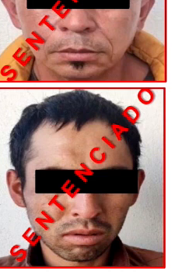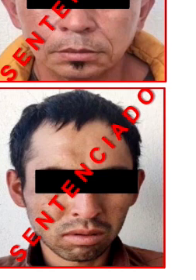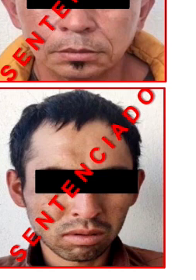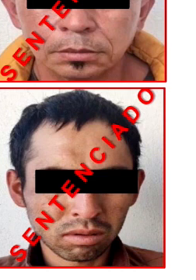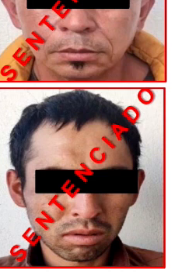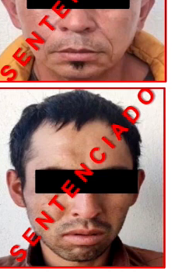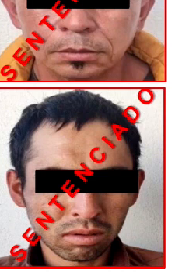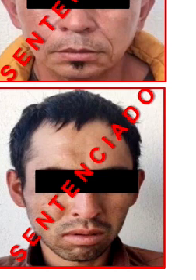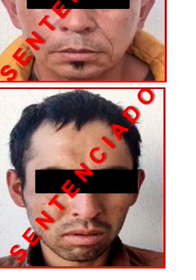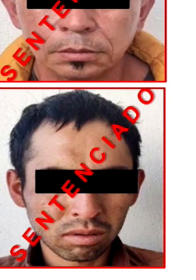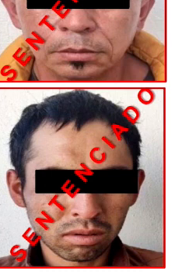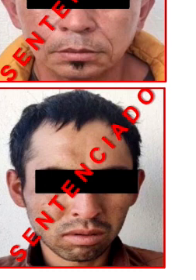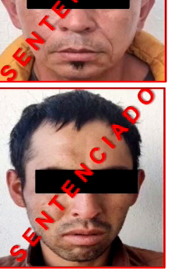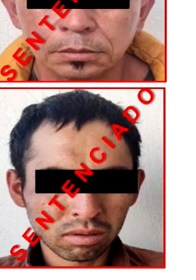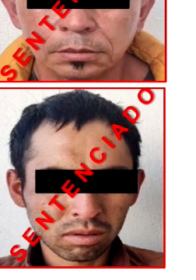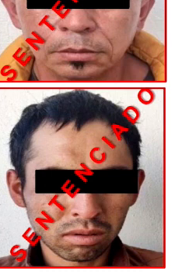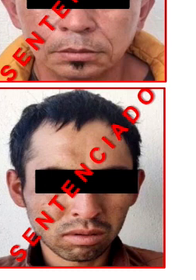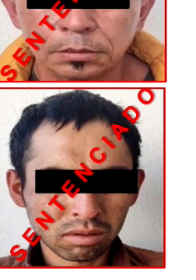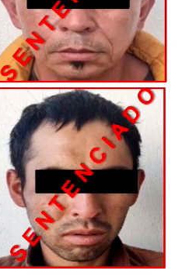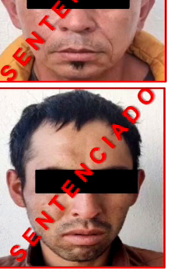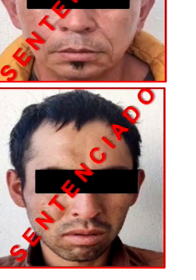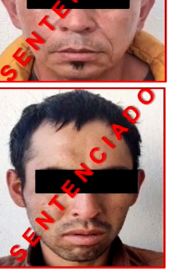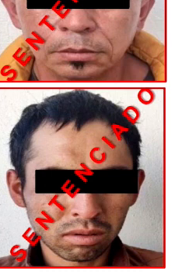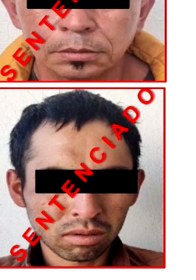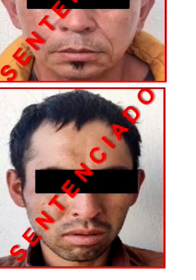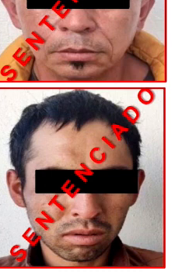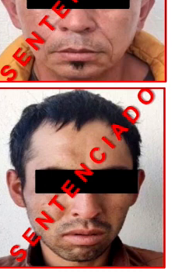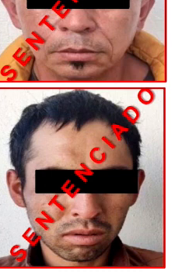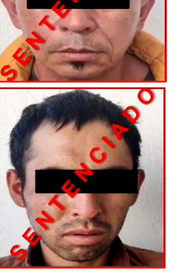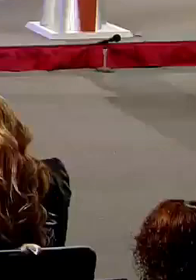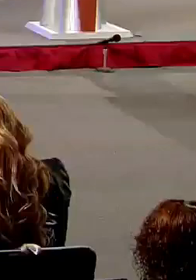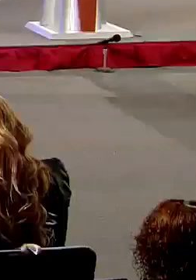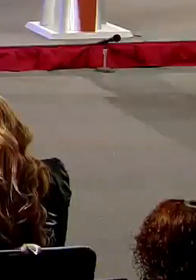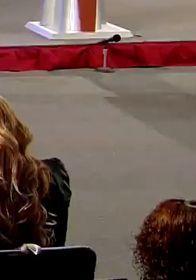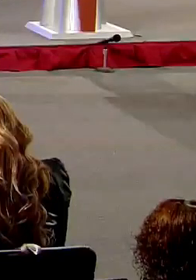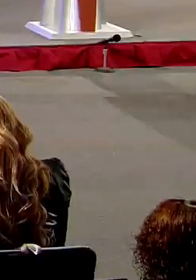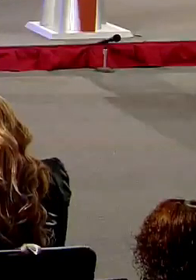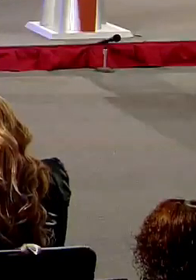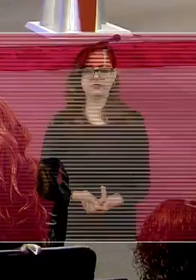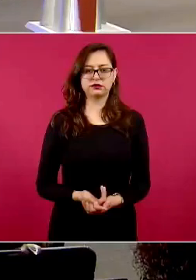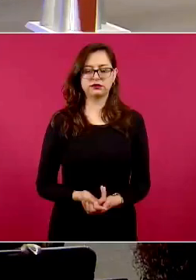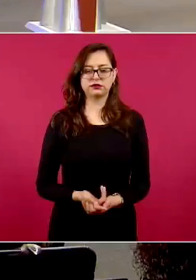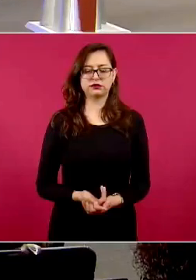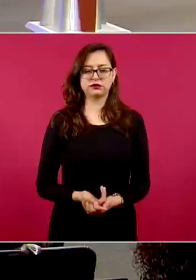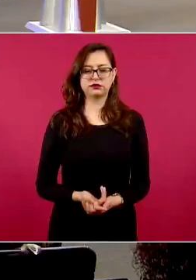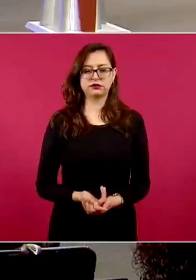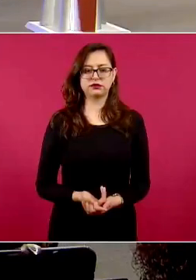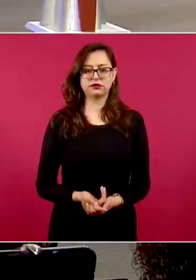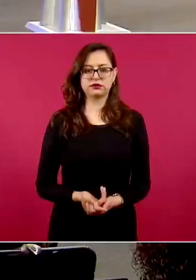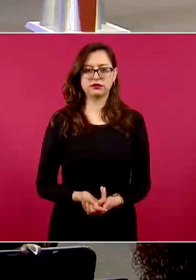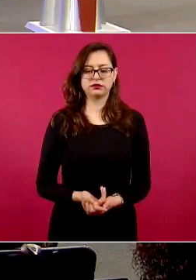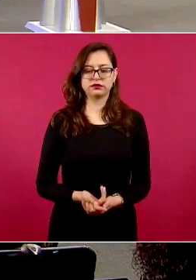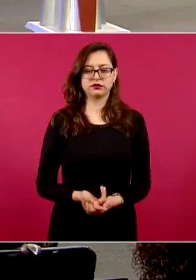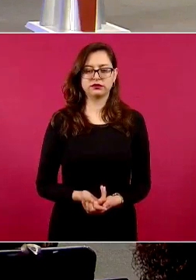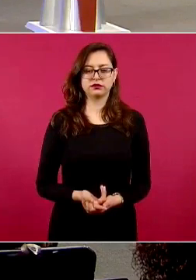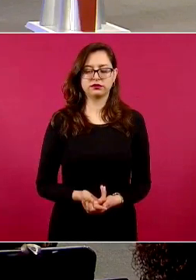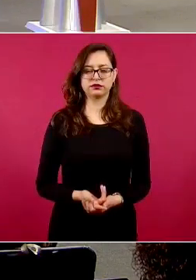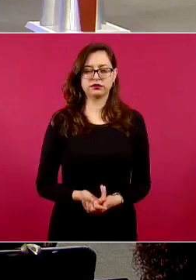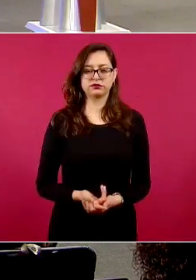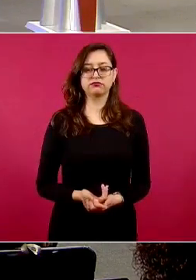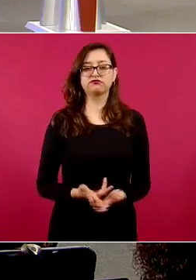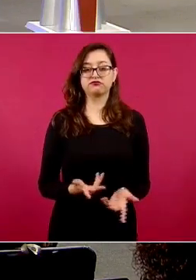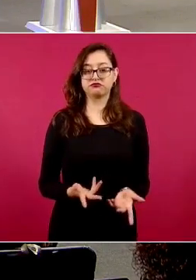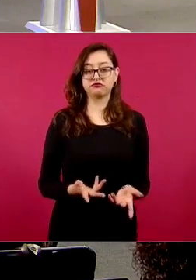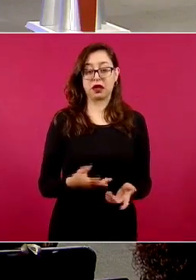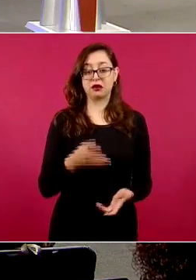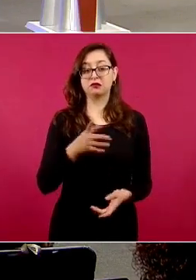y otros delitos en contra de 2 personas quienes fueron sentenciados a 62 años